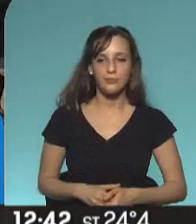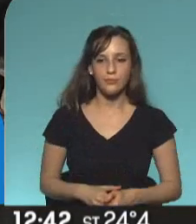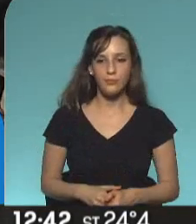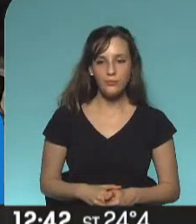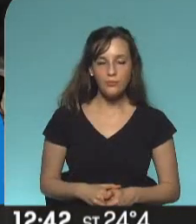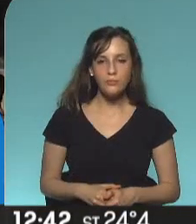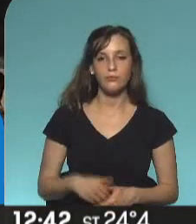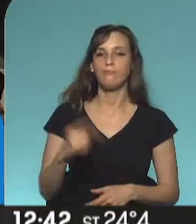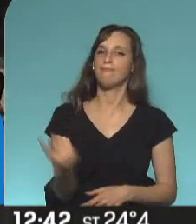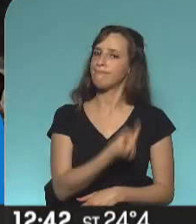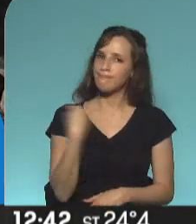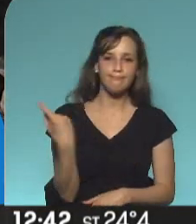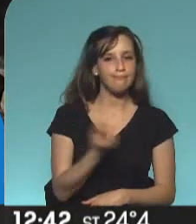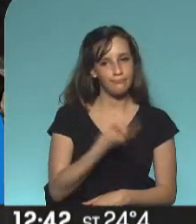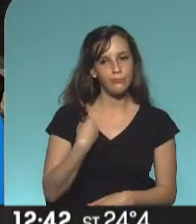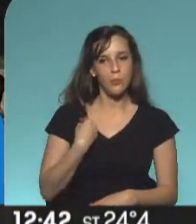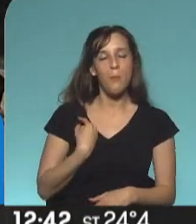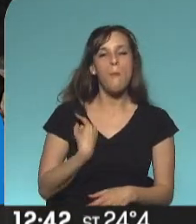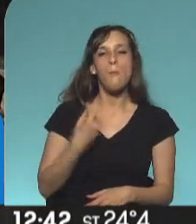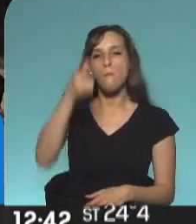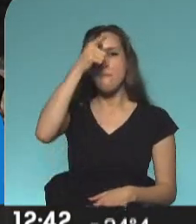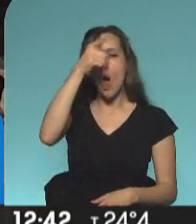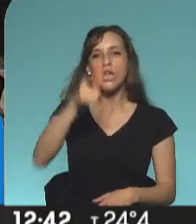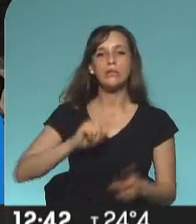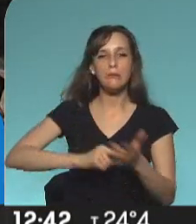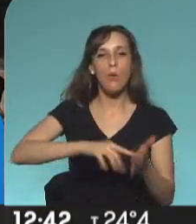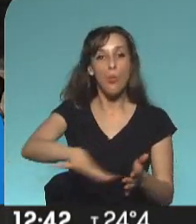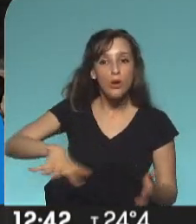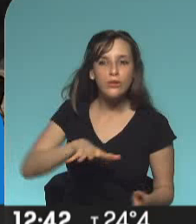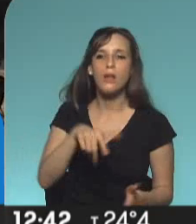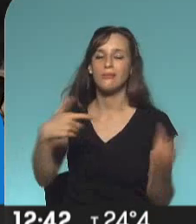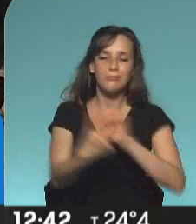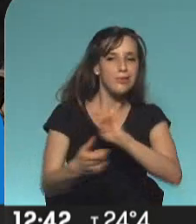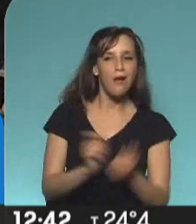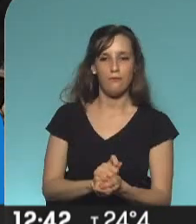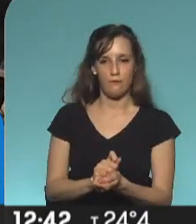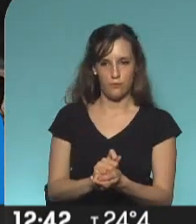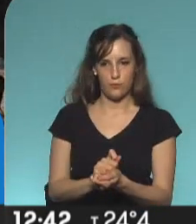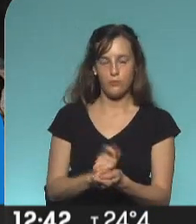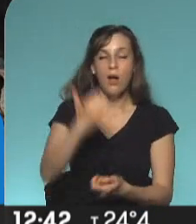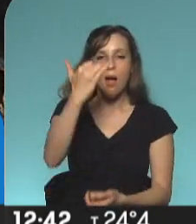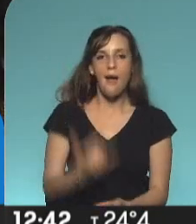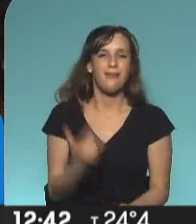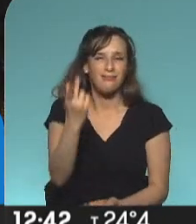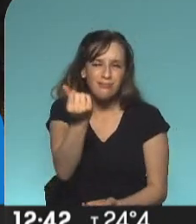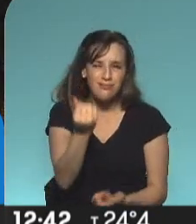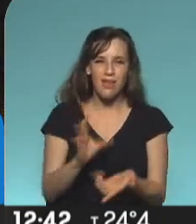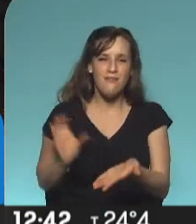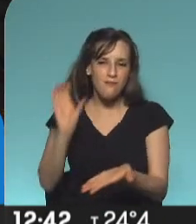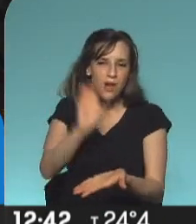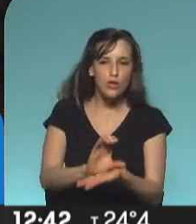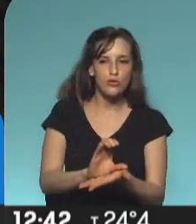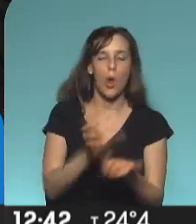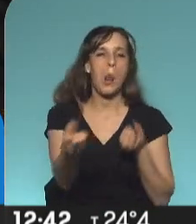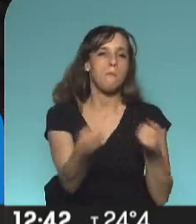Estamos transformando la policía de la provincia de Buenos Aires. Estamos invirtiendo en patrulleros,